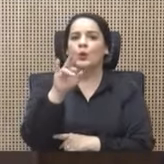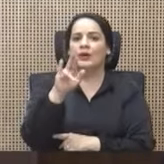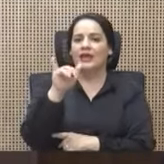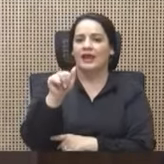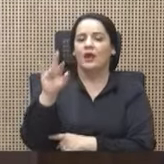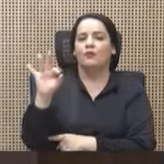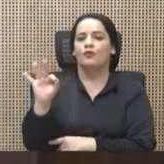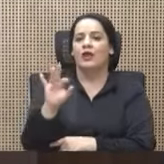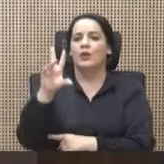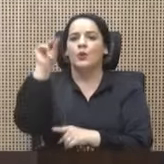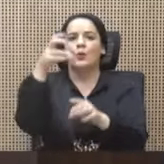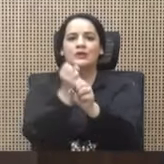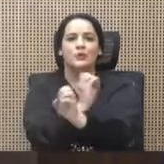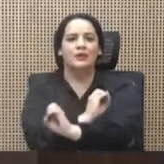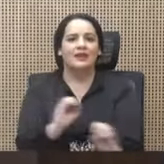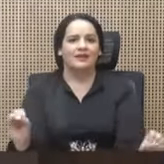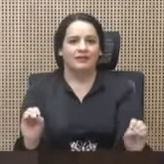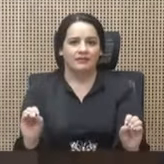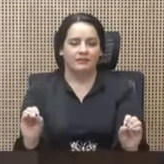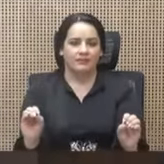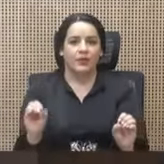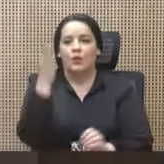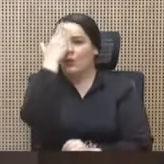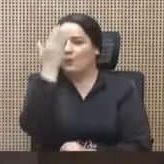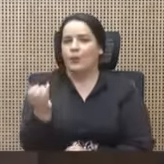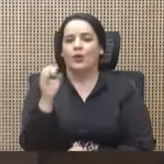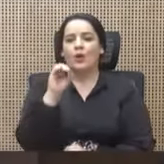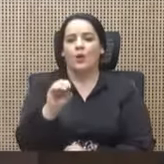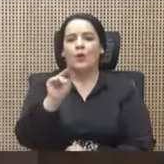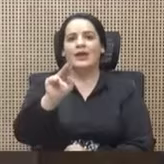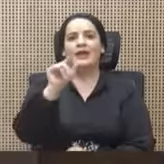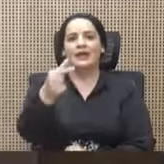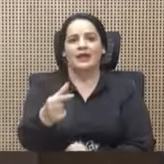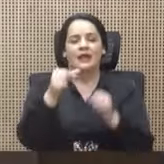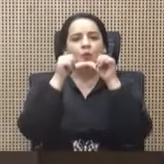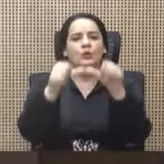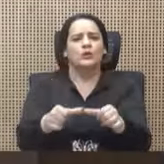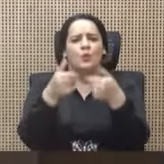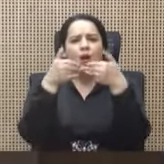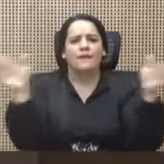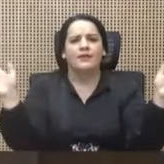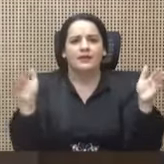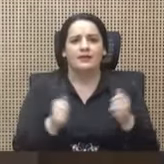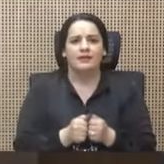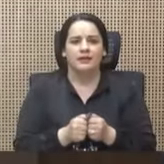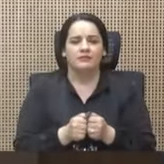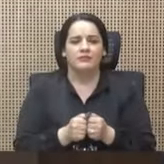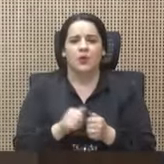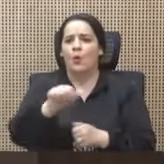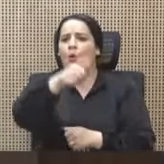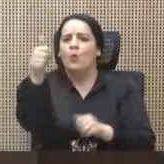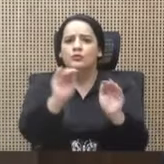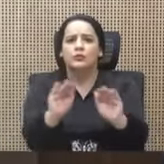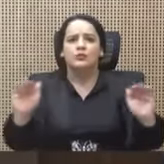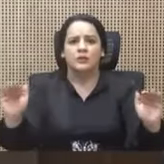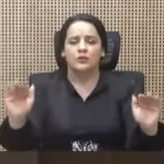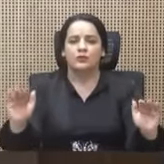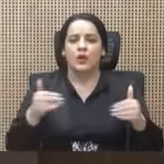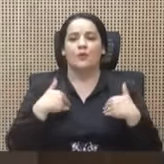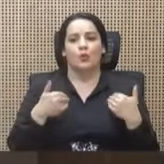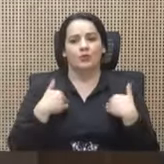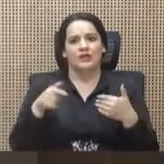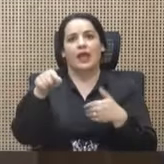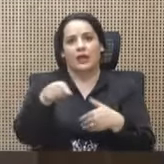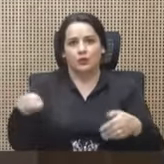y que no ha hecho absolutamente nada, porque esta ONG continúa abierta con otros niños que por dicha están